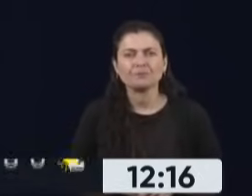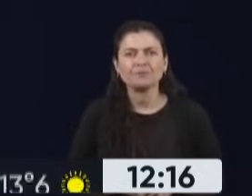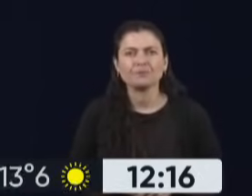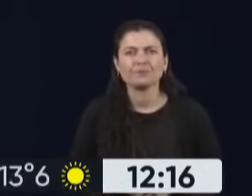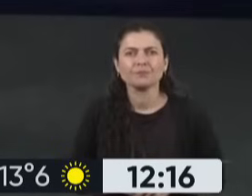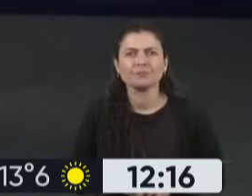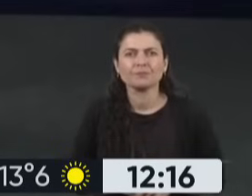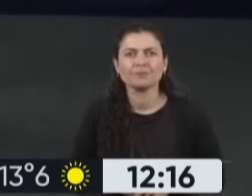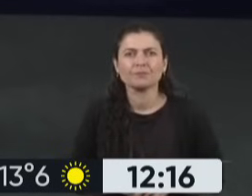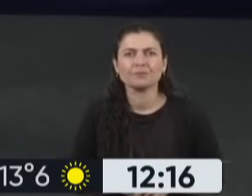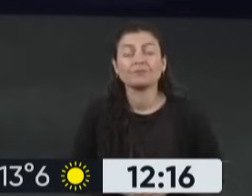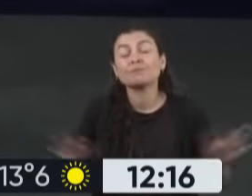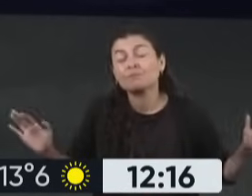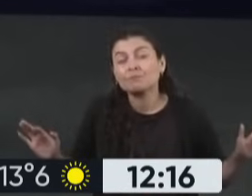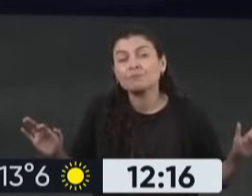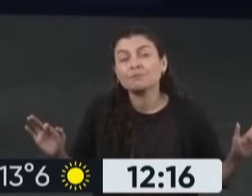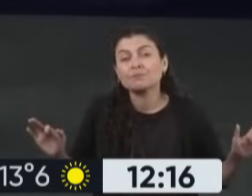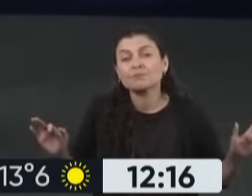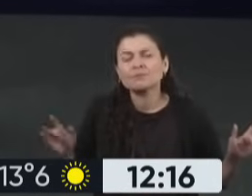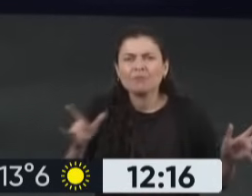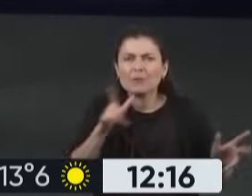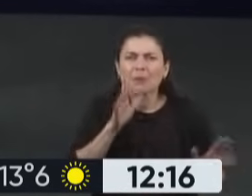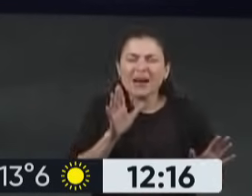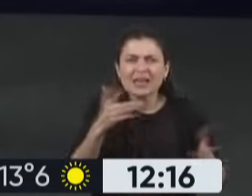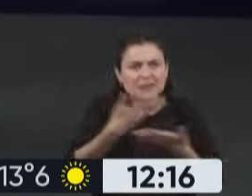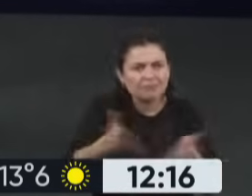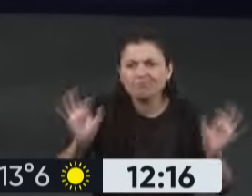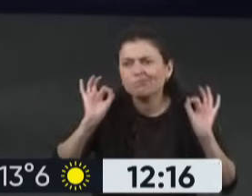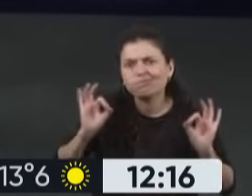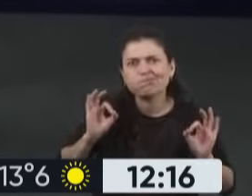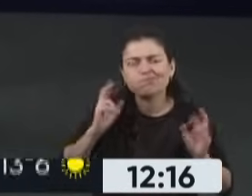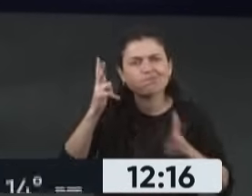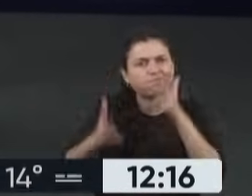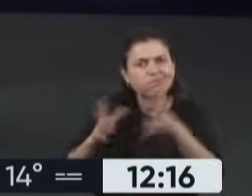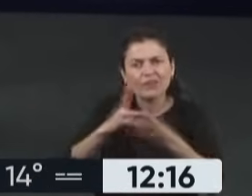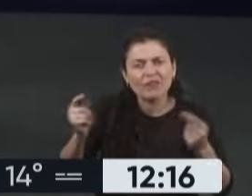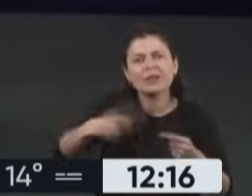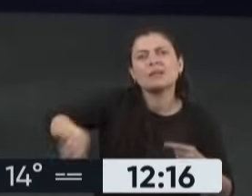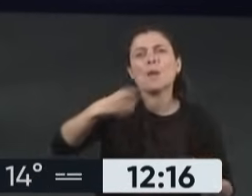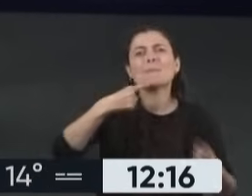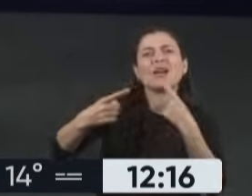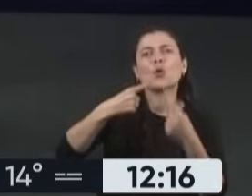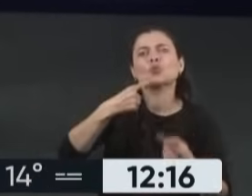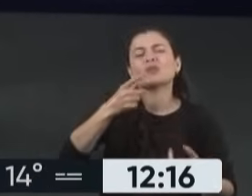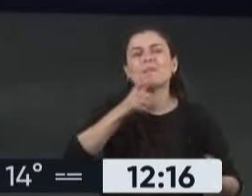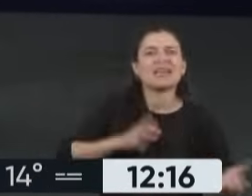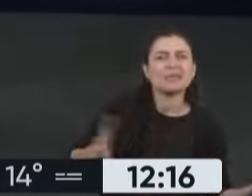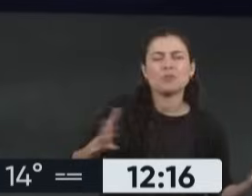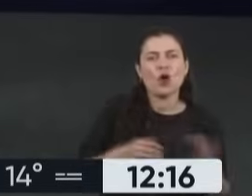régimen. Con esto lo abrimos a preguntas y respuestas y Manuel va a estar